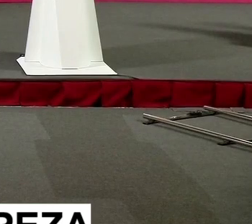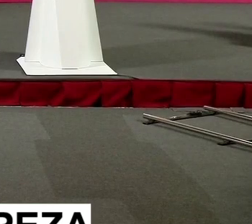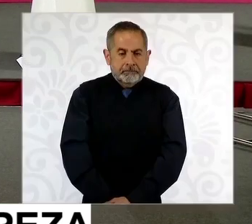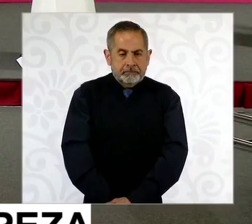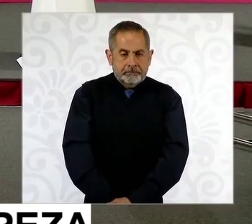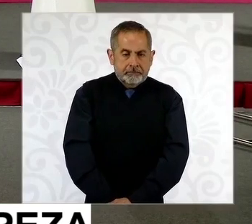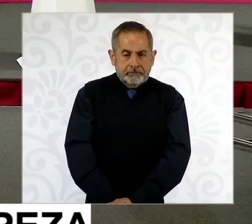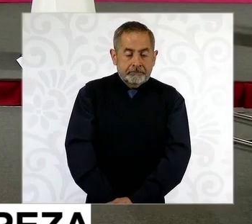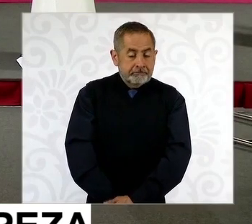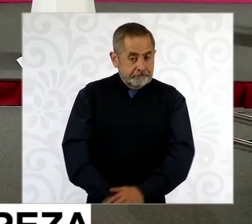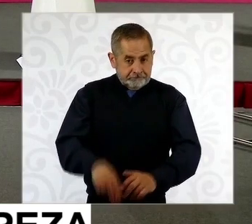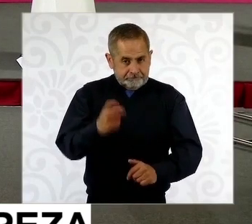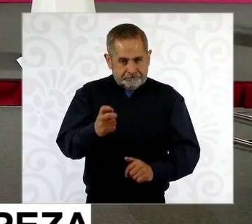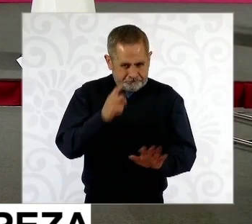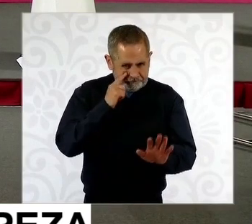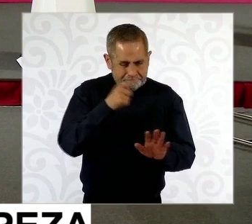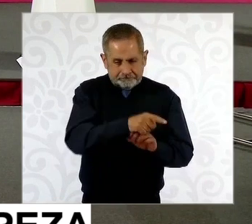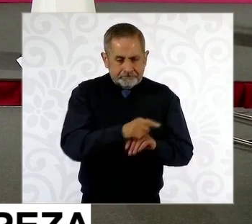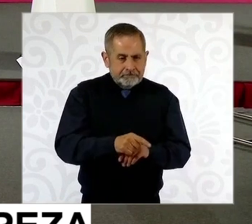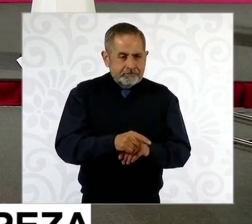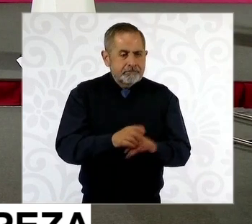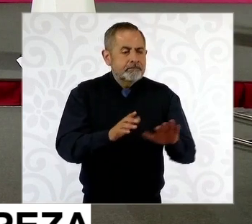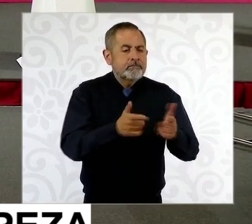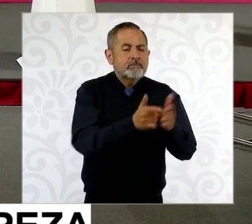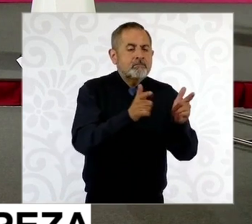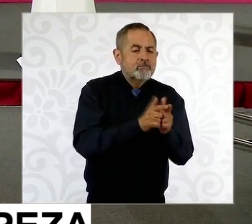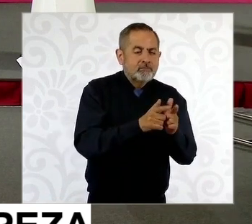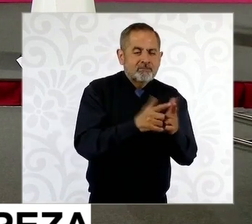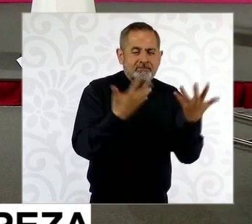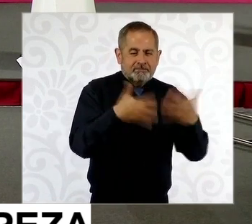lo propuso la Dirección Sectorial Empresarial.